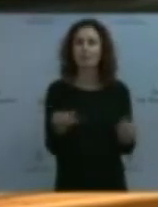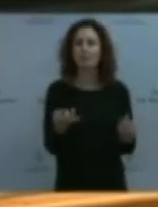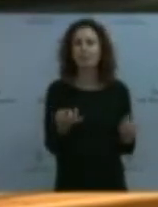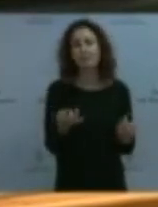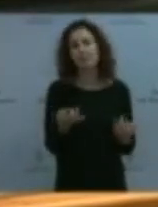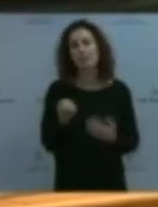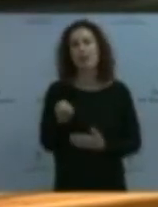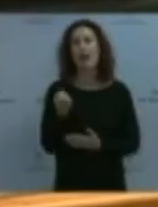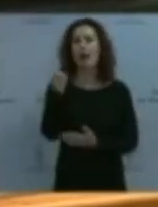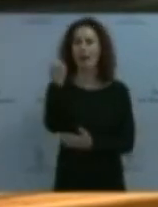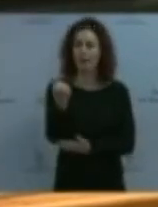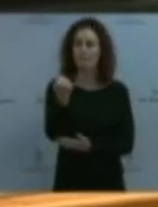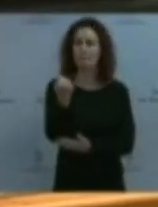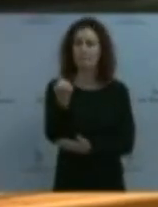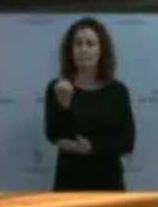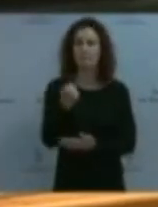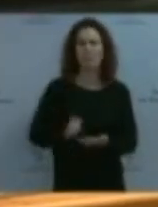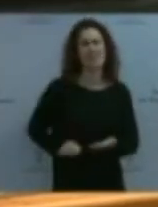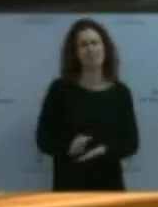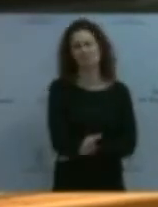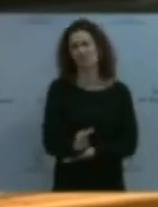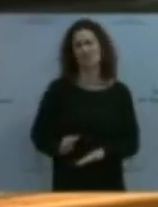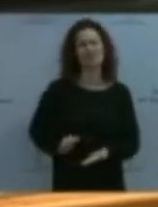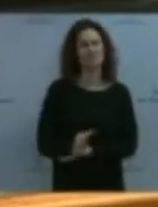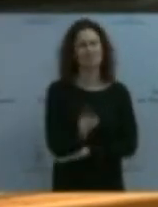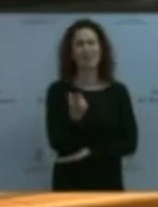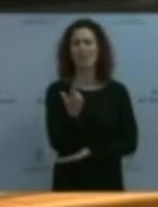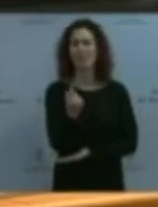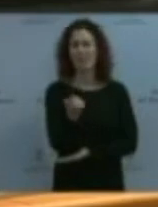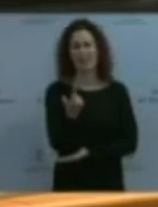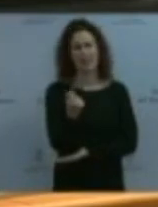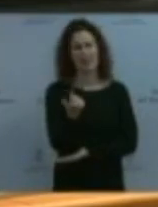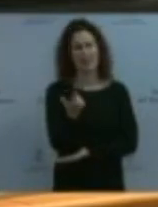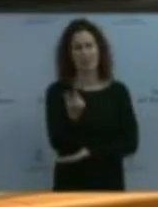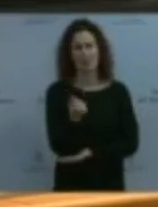inversión económica que es inevitable, como todos sabemos,